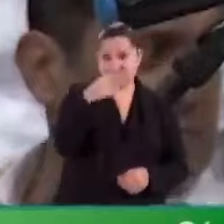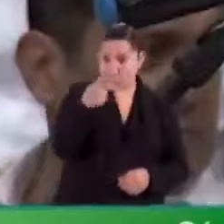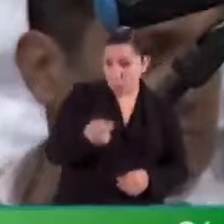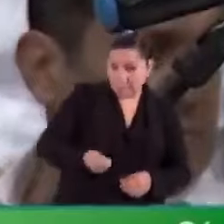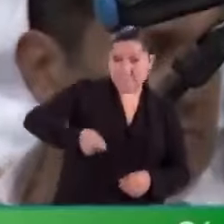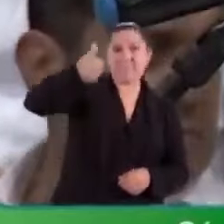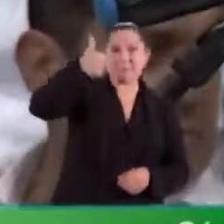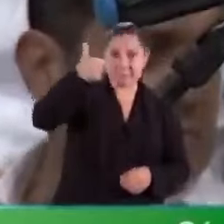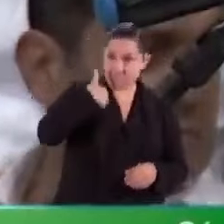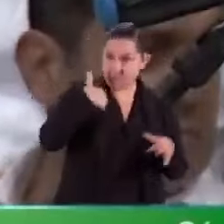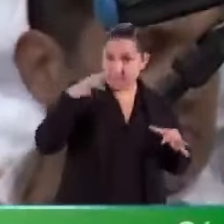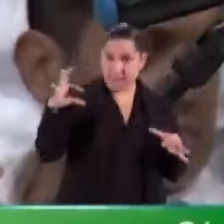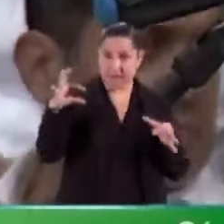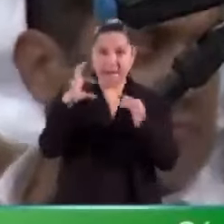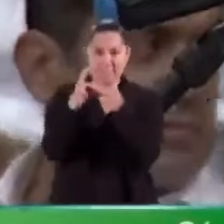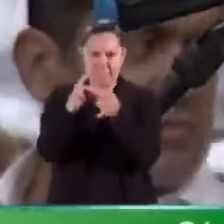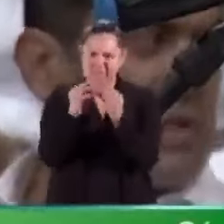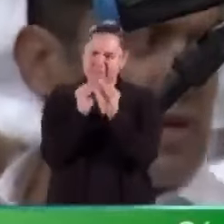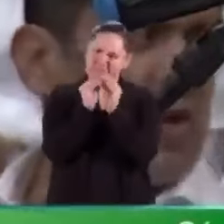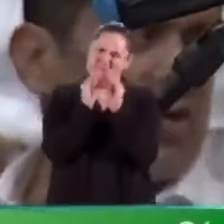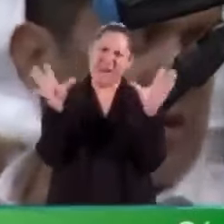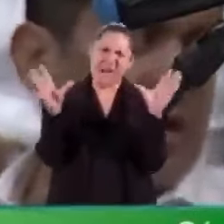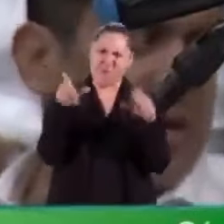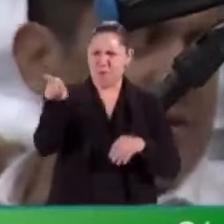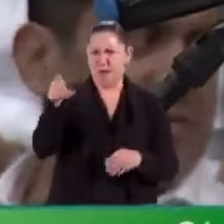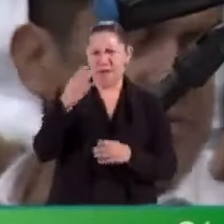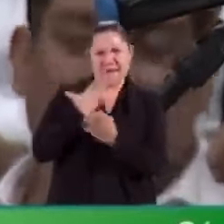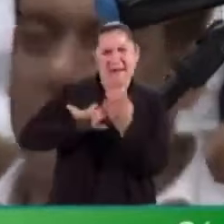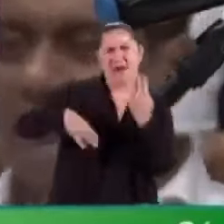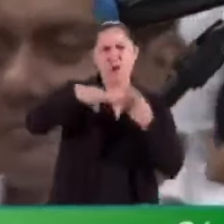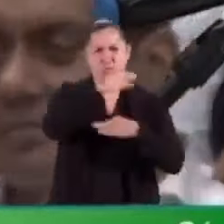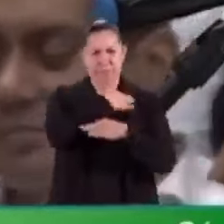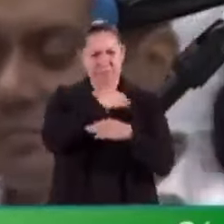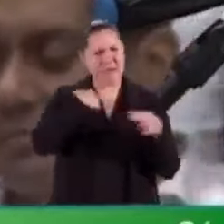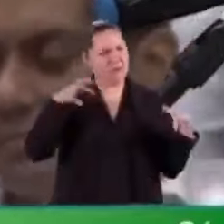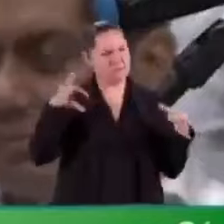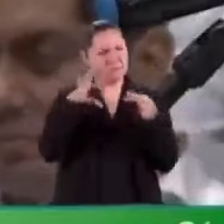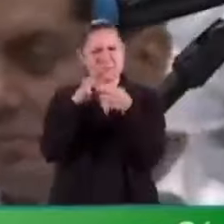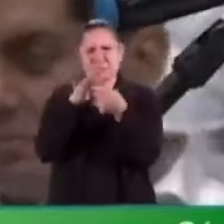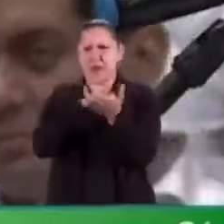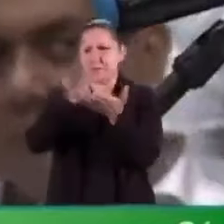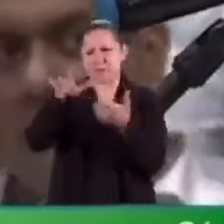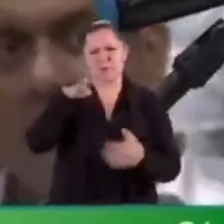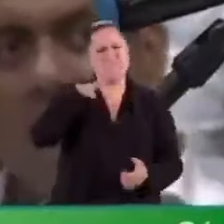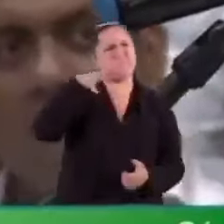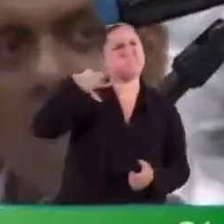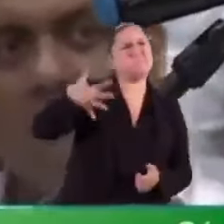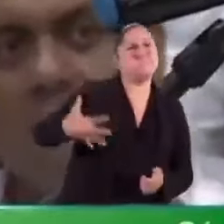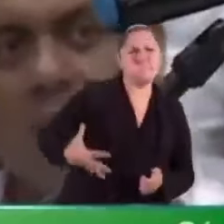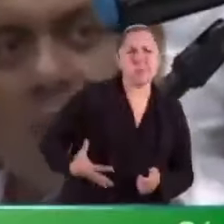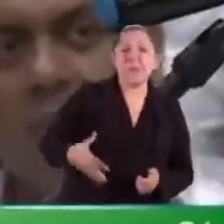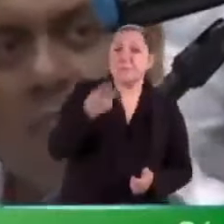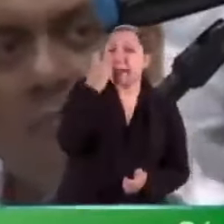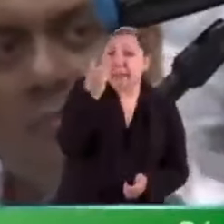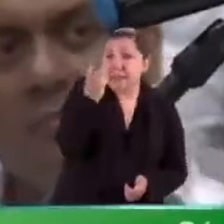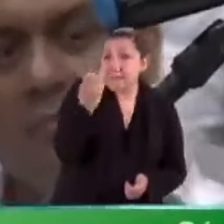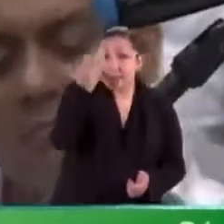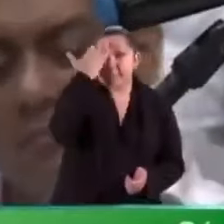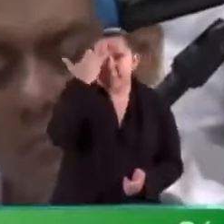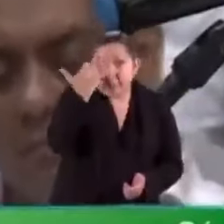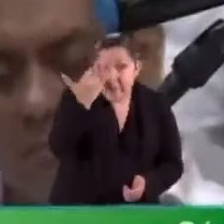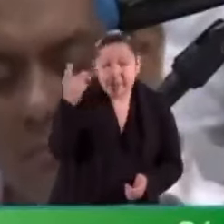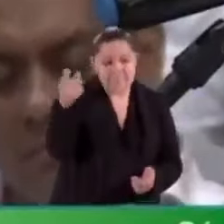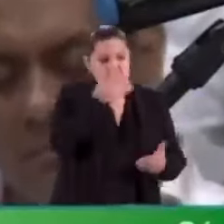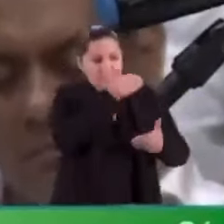hoy. Y es un honor formar parte de este movimiento que hace, ha hecho y seguirá